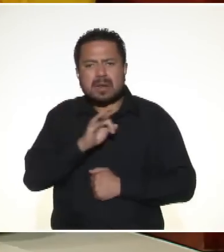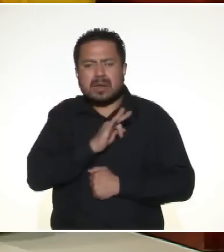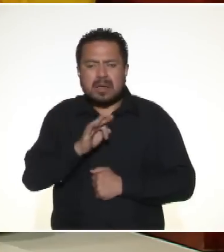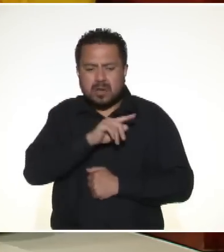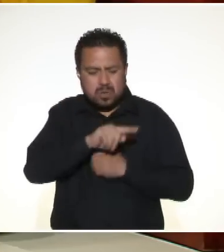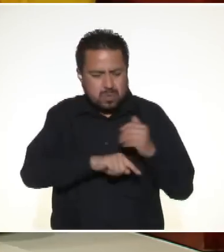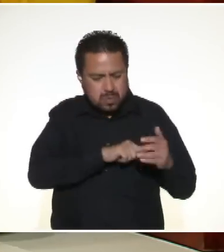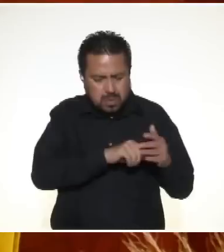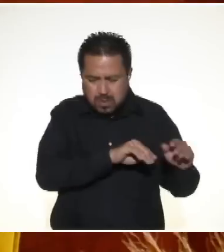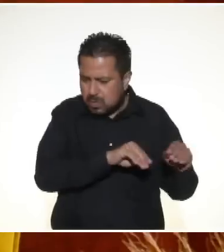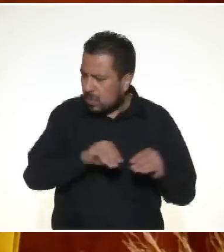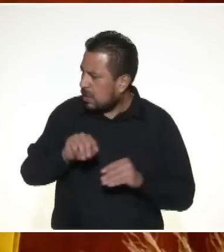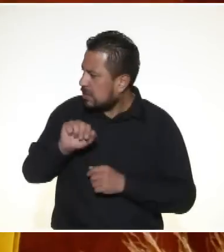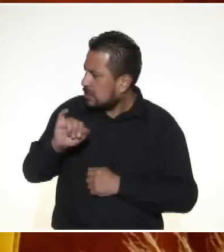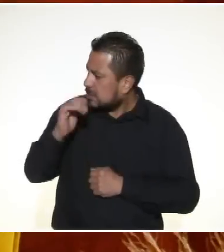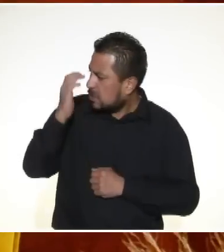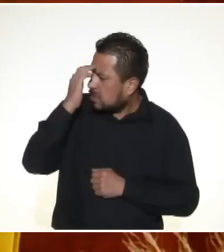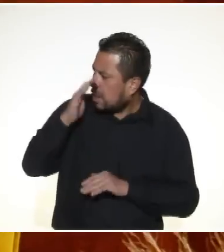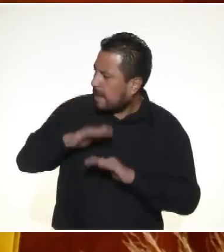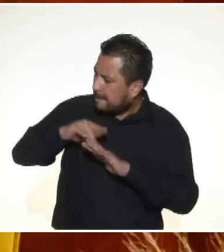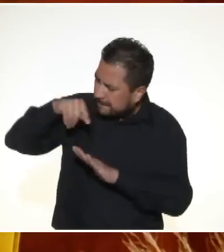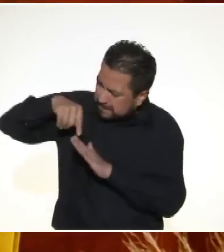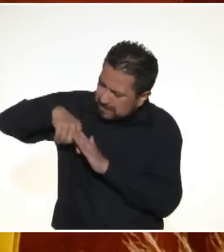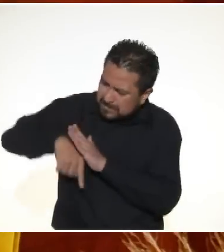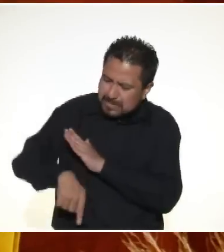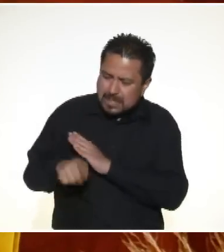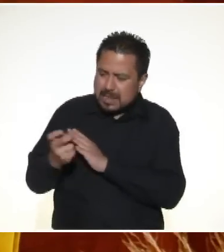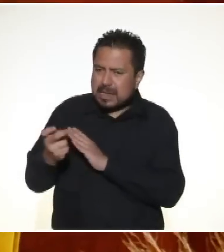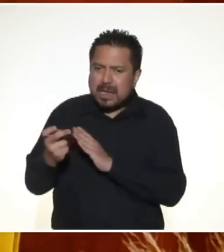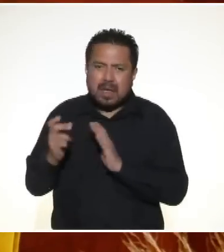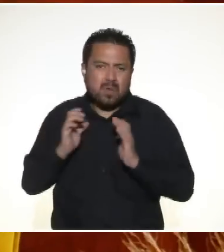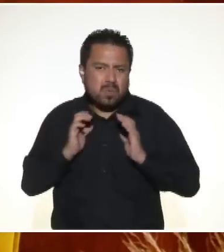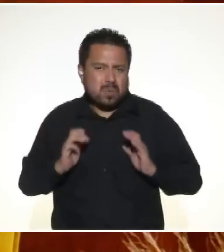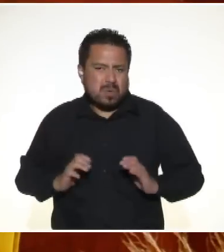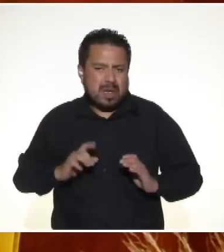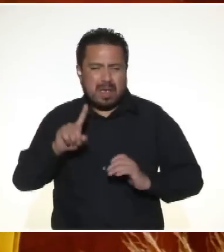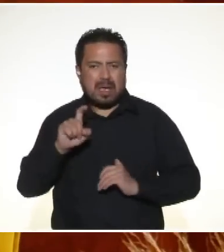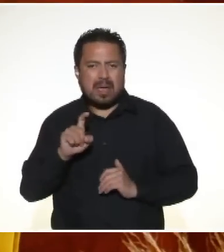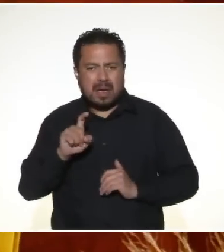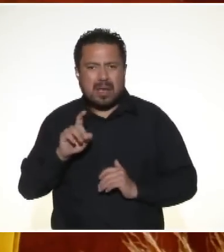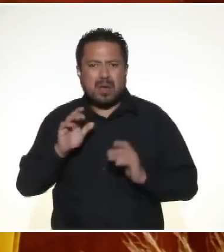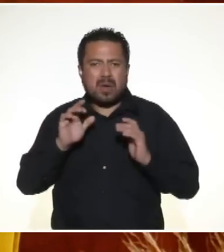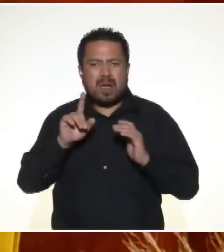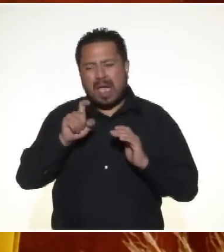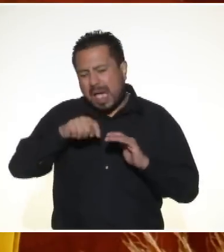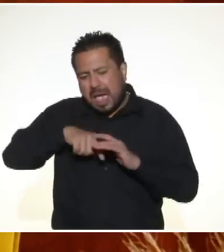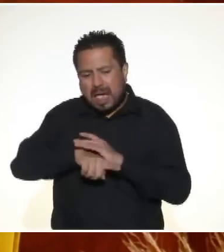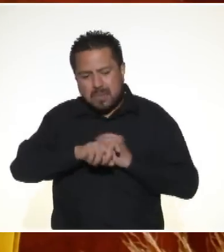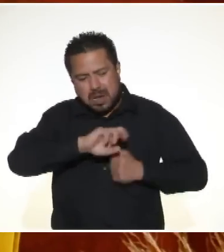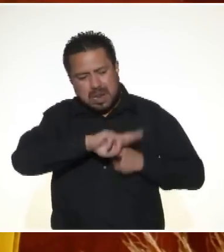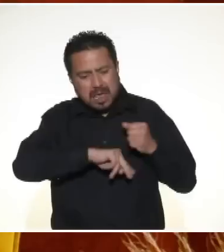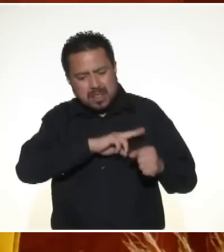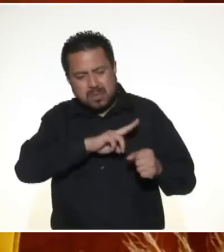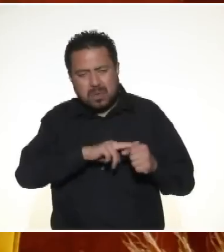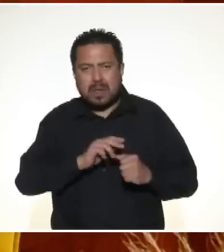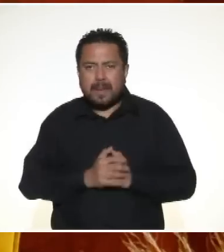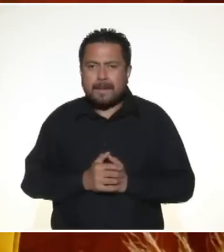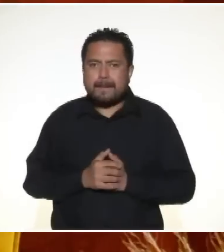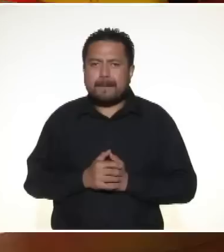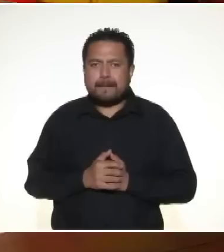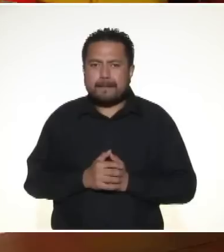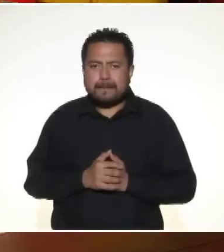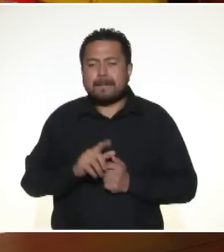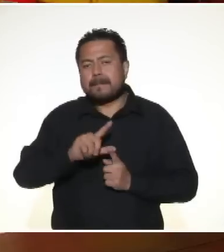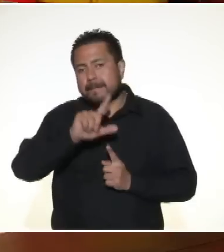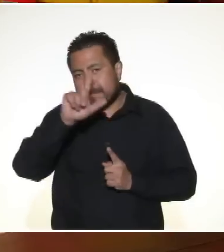llegar de un punto a otro? Y si conozco dónde está el fondo de ese cuerpo de agua, sobre todo si es un cuerpo de agua natural. Y